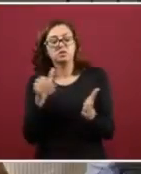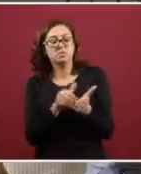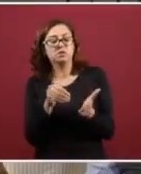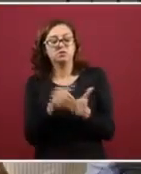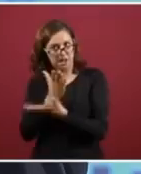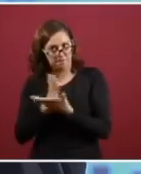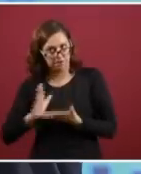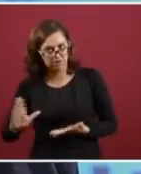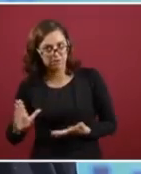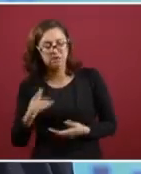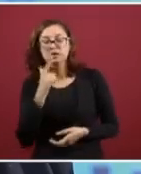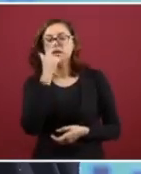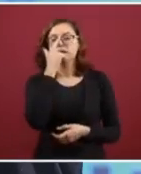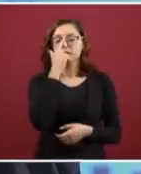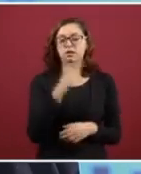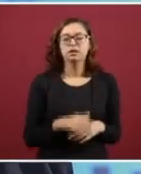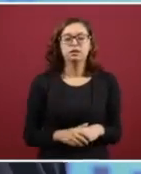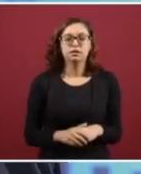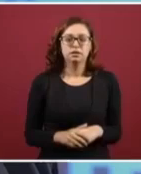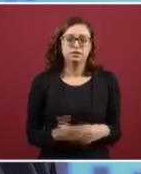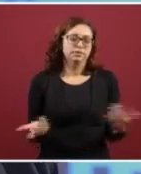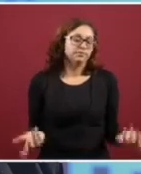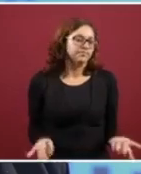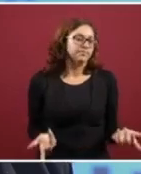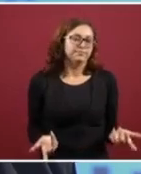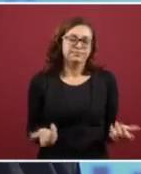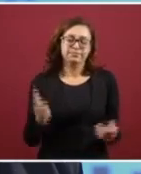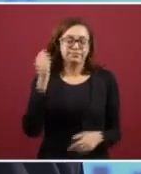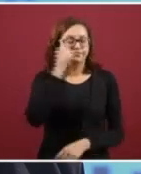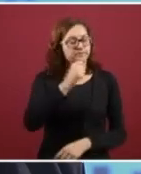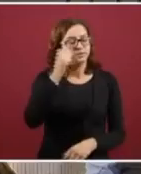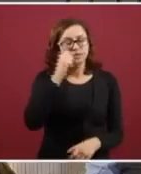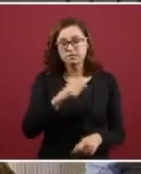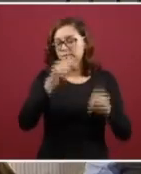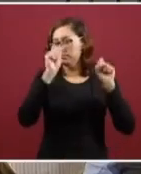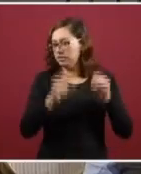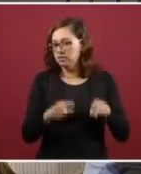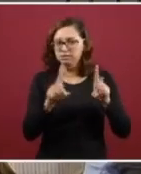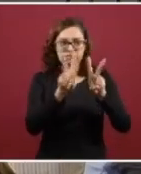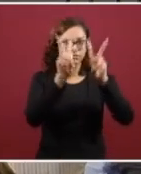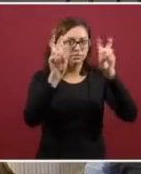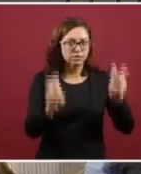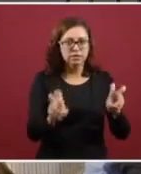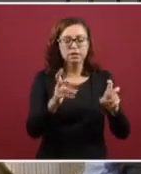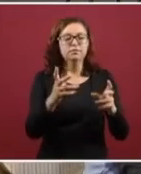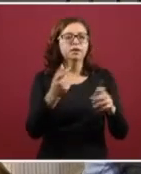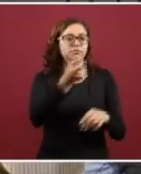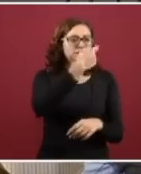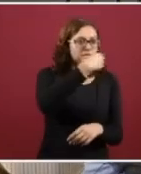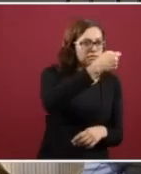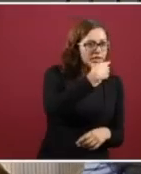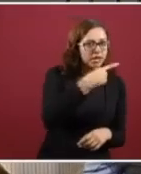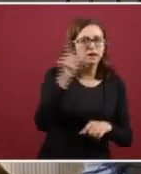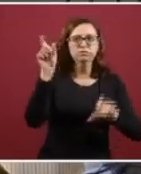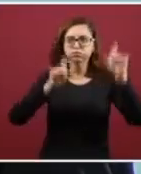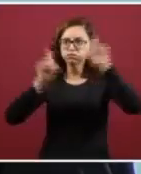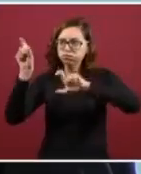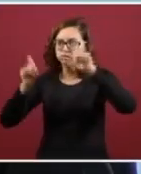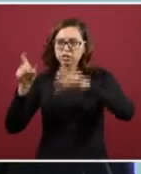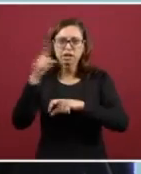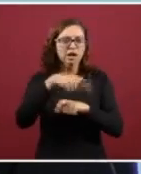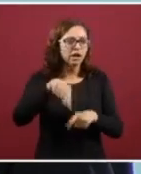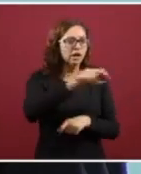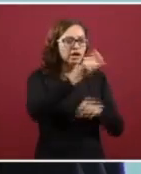compra federal. Lo que hemos visto es lo que hemos visto en casi todos los temas de insumos para la salud. Mercados